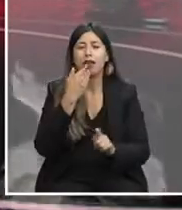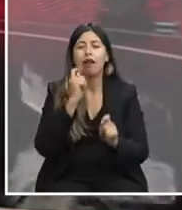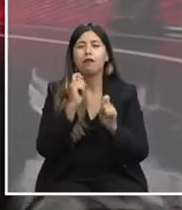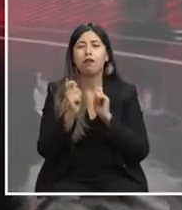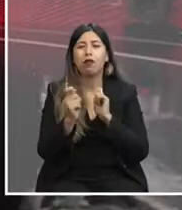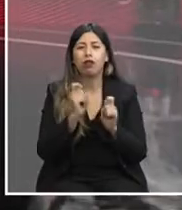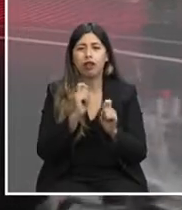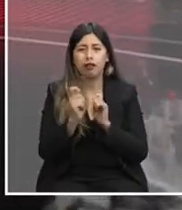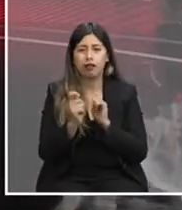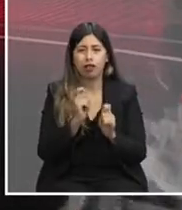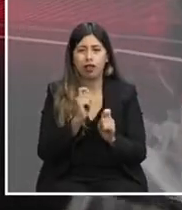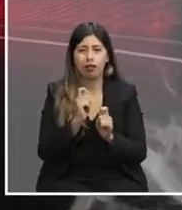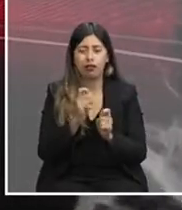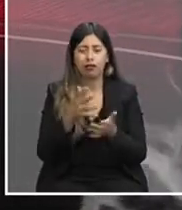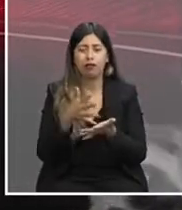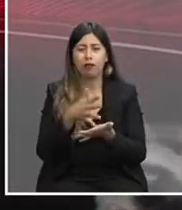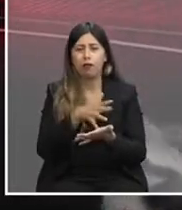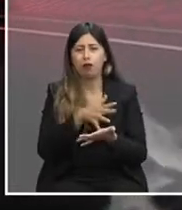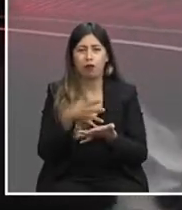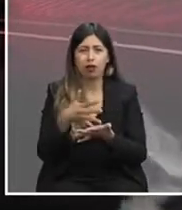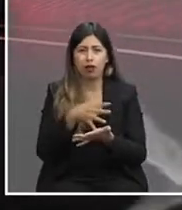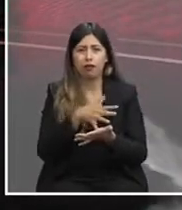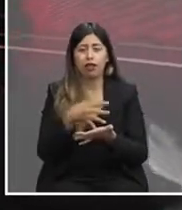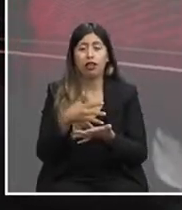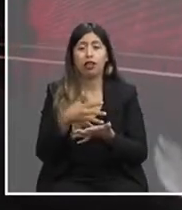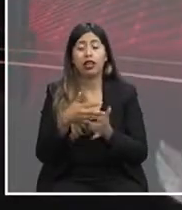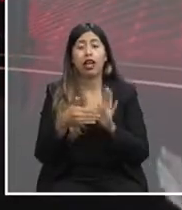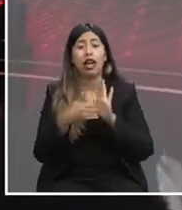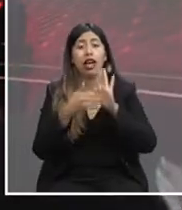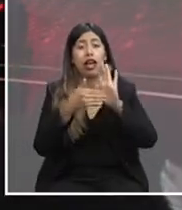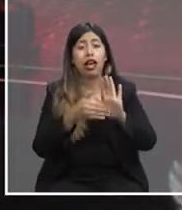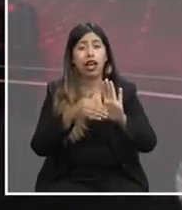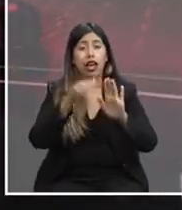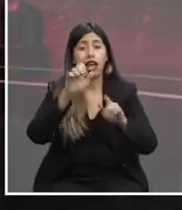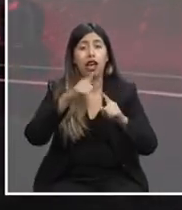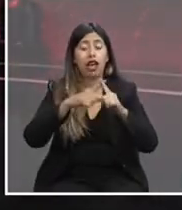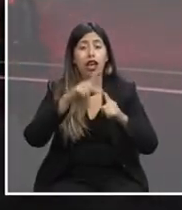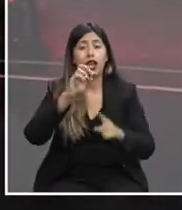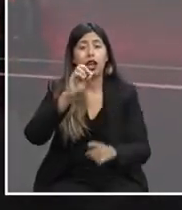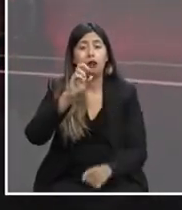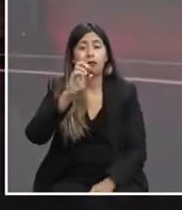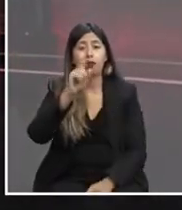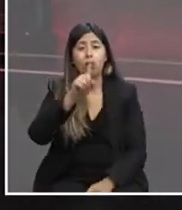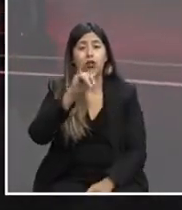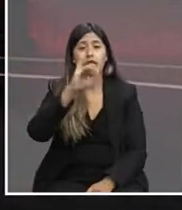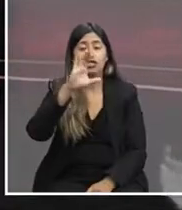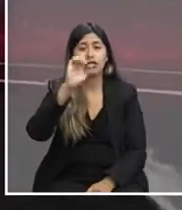vulnerabilidad. La exposición es cuánto realmente estamos nosotros